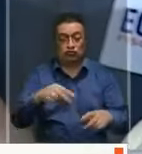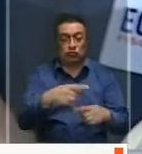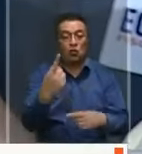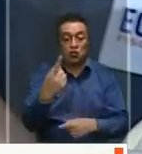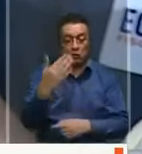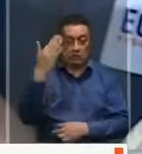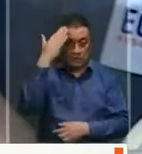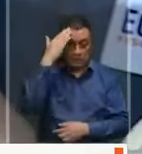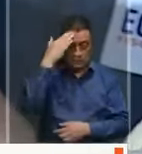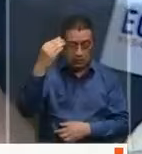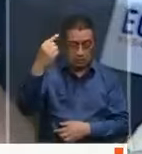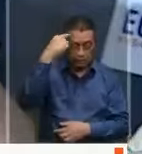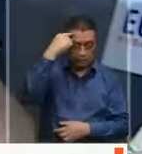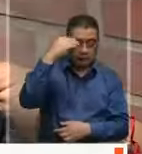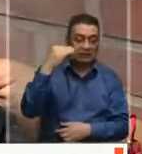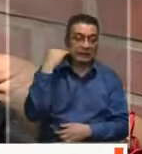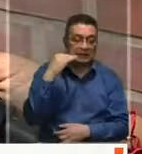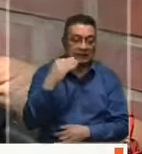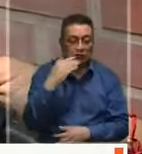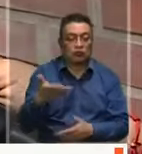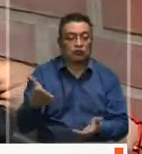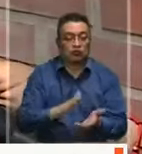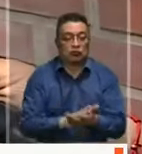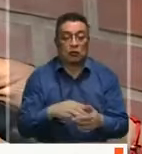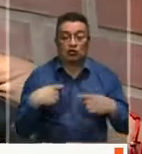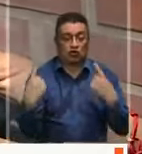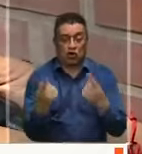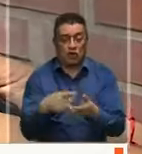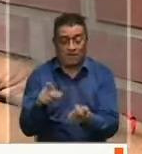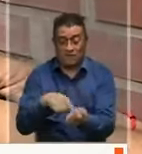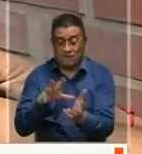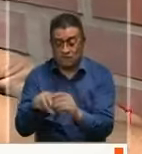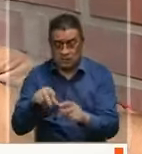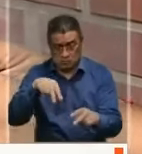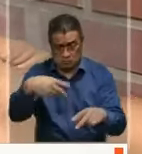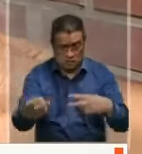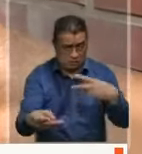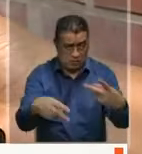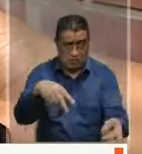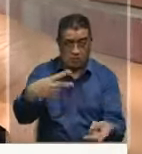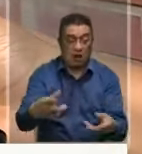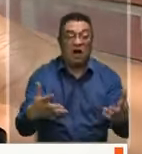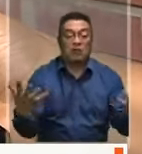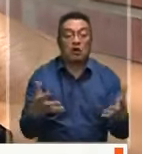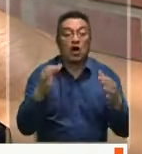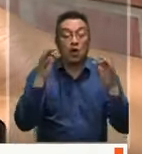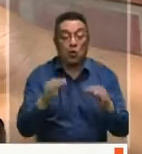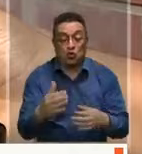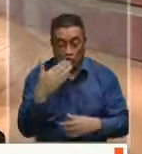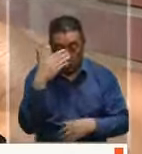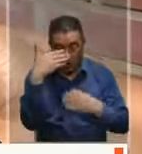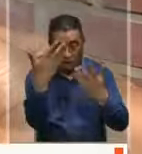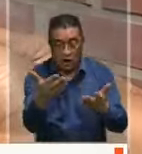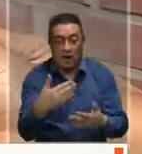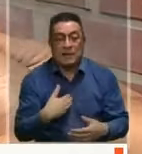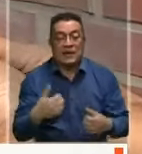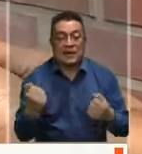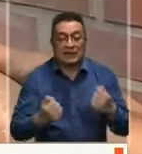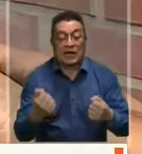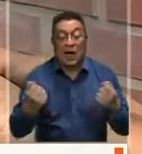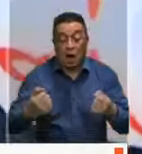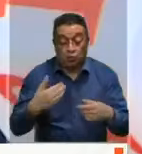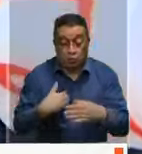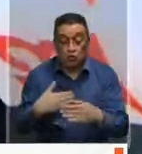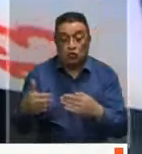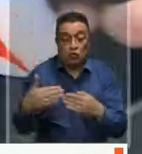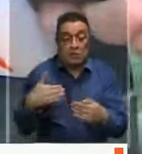impacta en la cabeza al menor provocándole la muerte. Estaba toda mi familia en el suelo porque justo había sido afuera de mi casa, entre el auto y la puerta